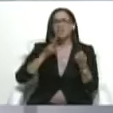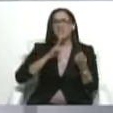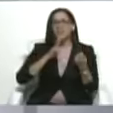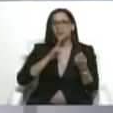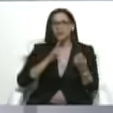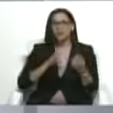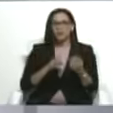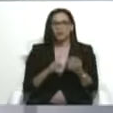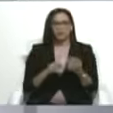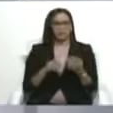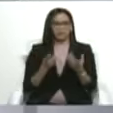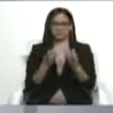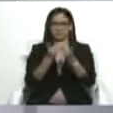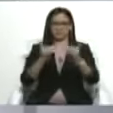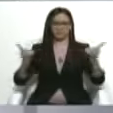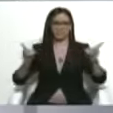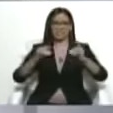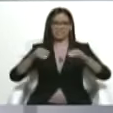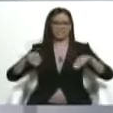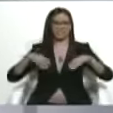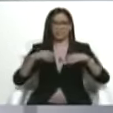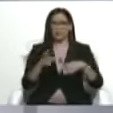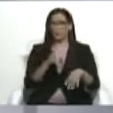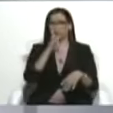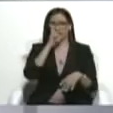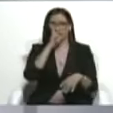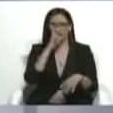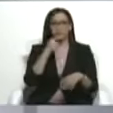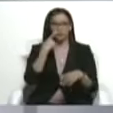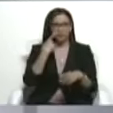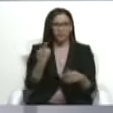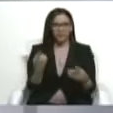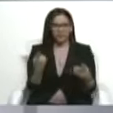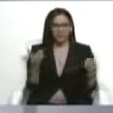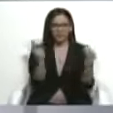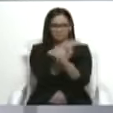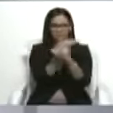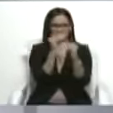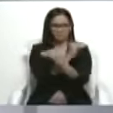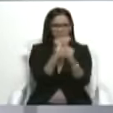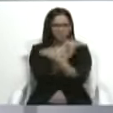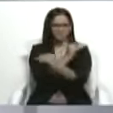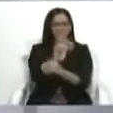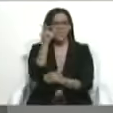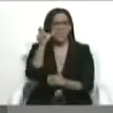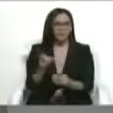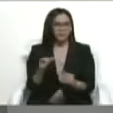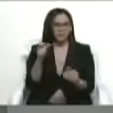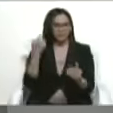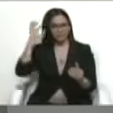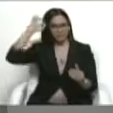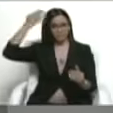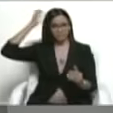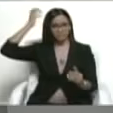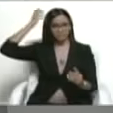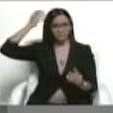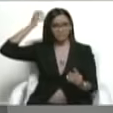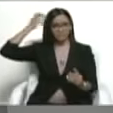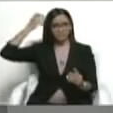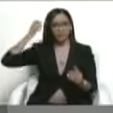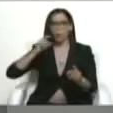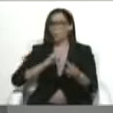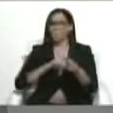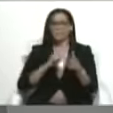la disociación es terrible. Es donde tú notas que la persona está desequilibrada mentalmente,